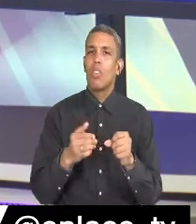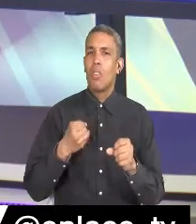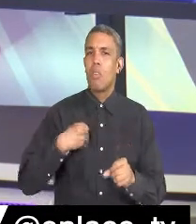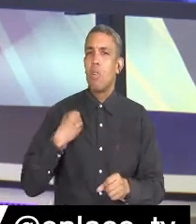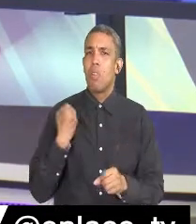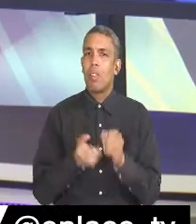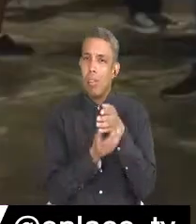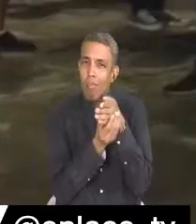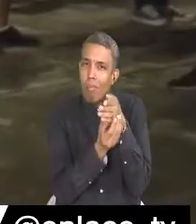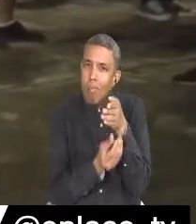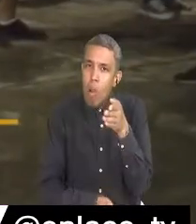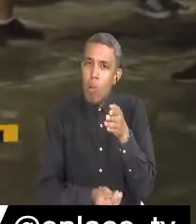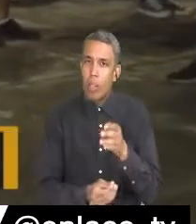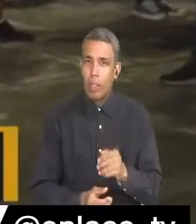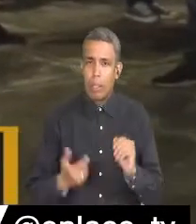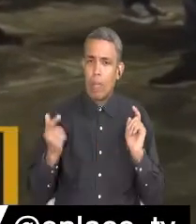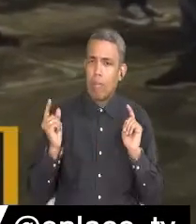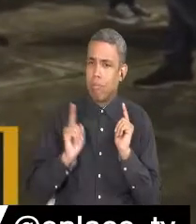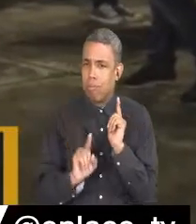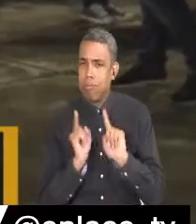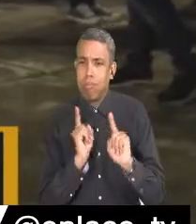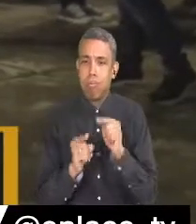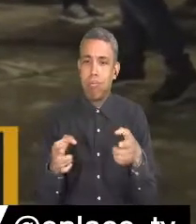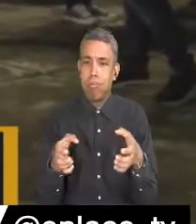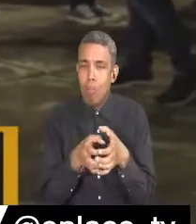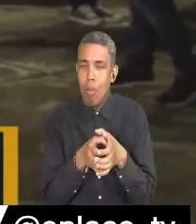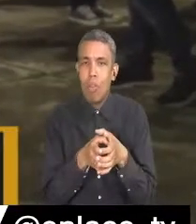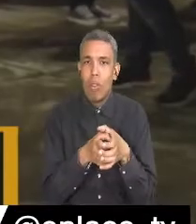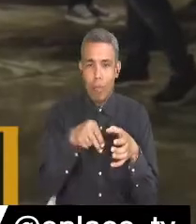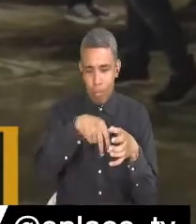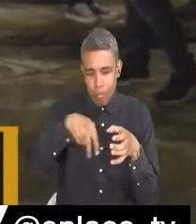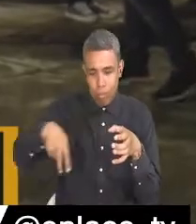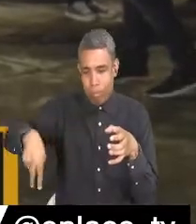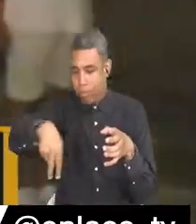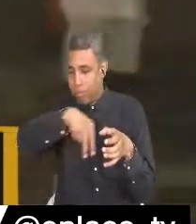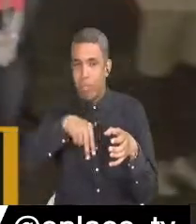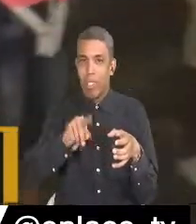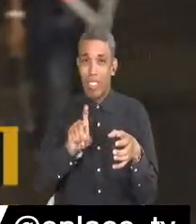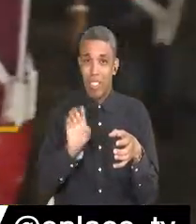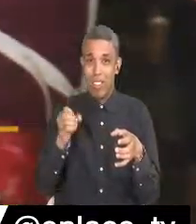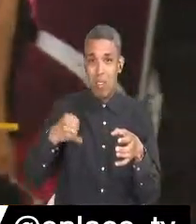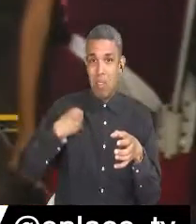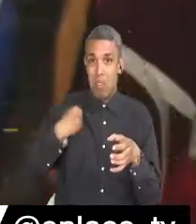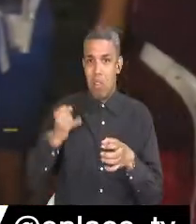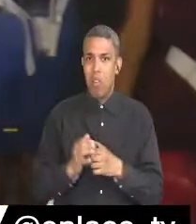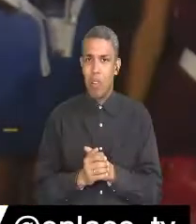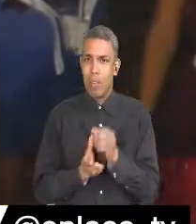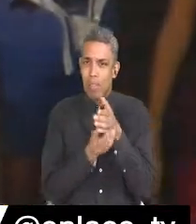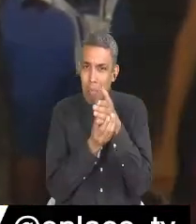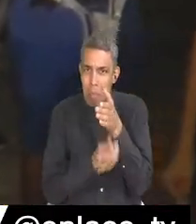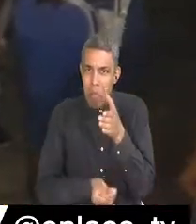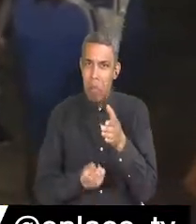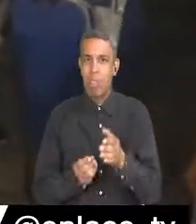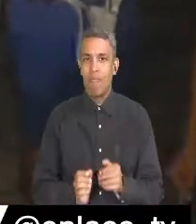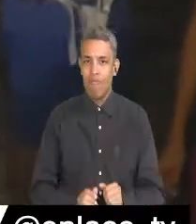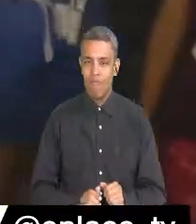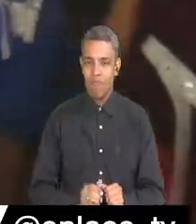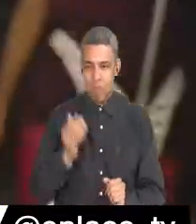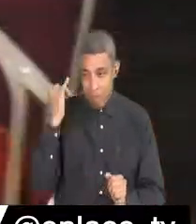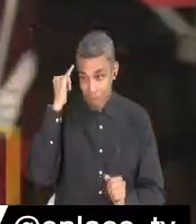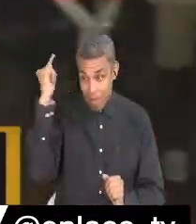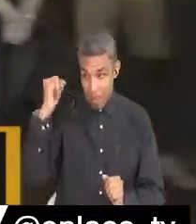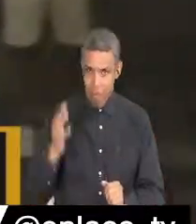donados. Estos 60 jóvenes de escasos recursos forman la banda Ríos de Agua Viva, una banda instrumental